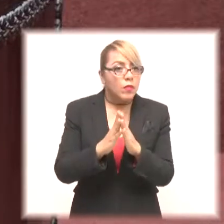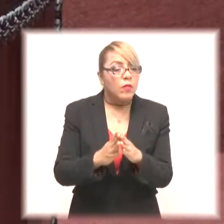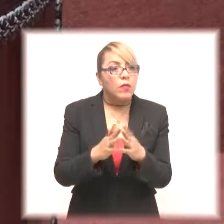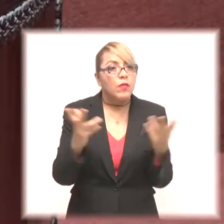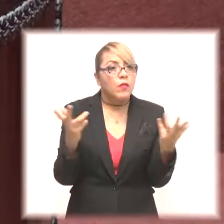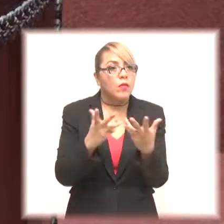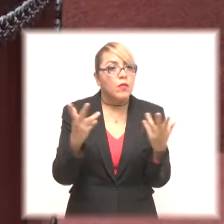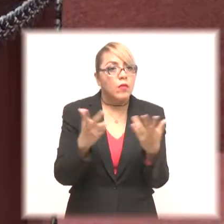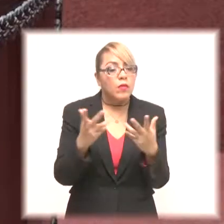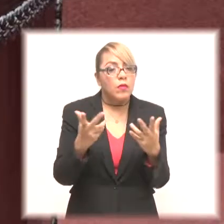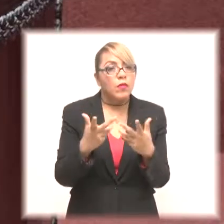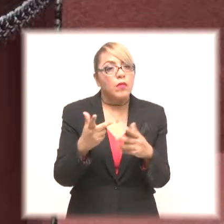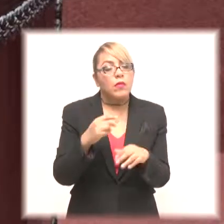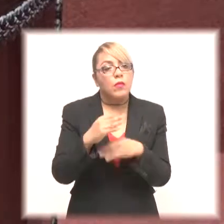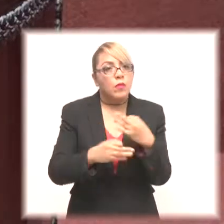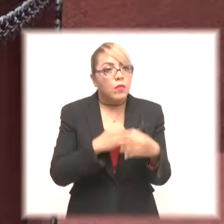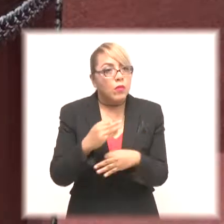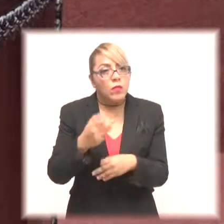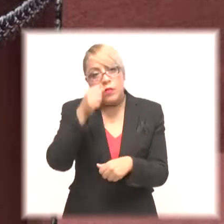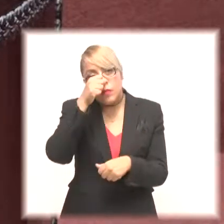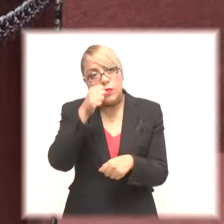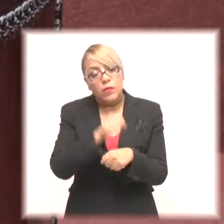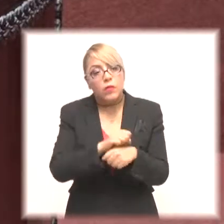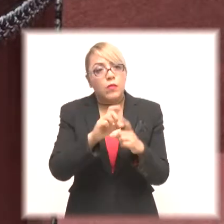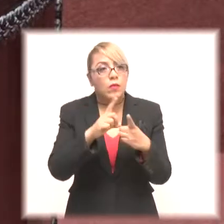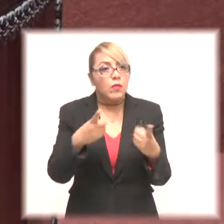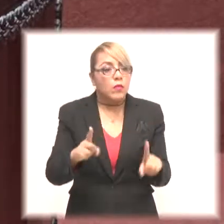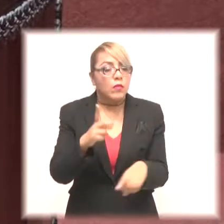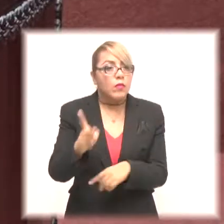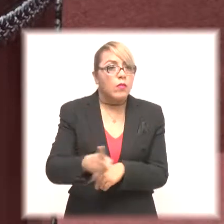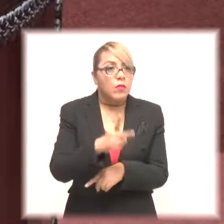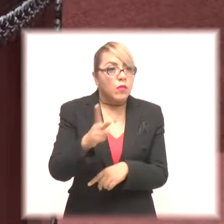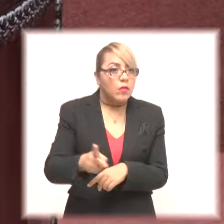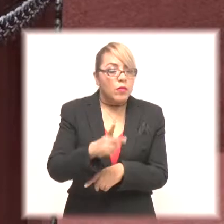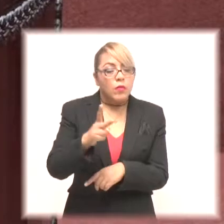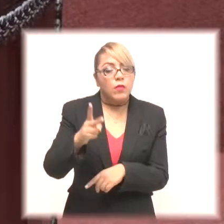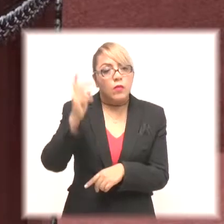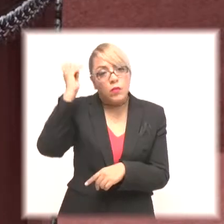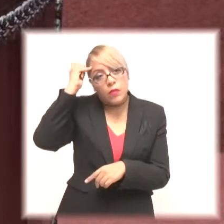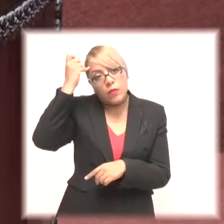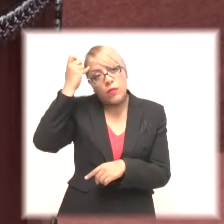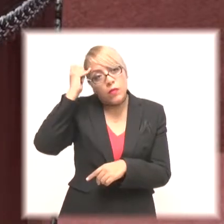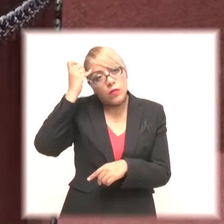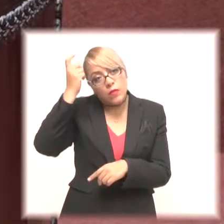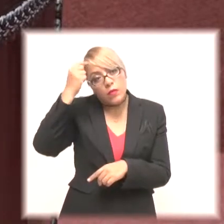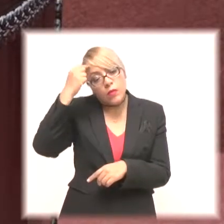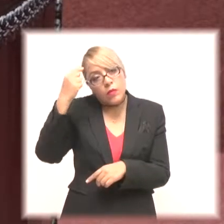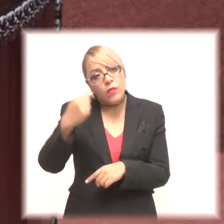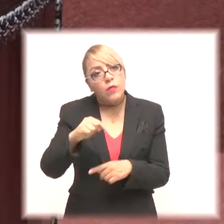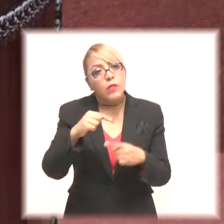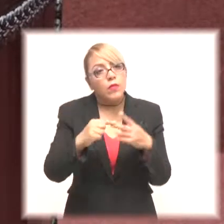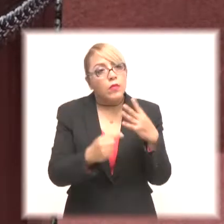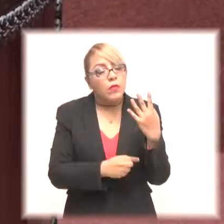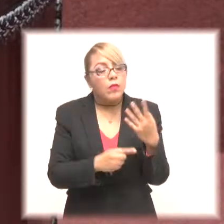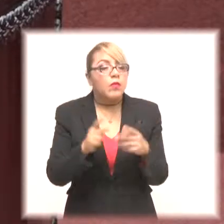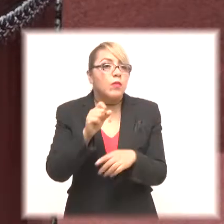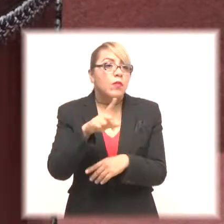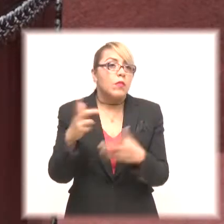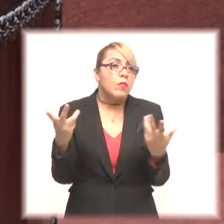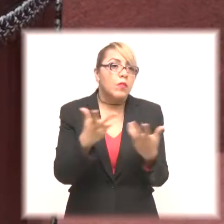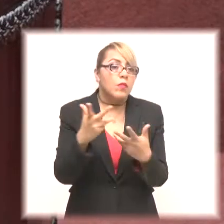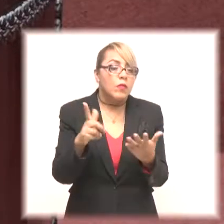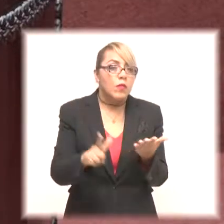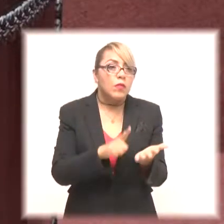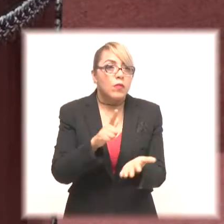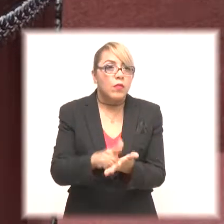crear, a adecuar la Secretaría de Desarrollo de Pueblos y Comunidades Indígenas bajo los lineamientos establecidos en la